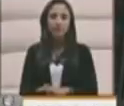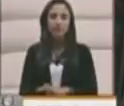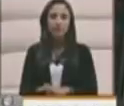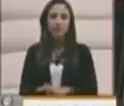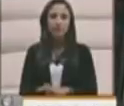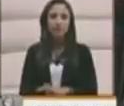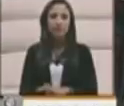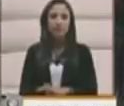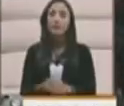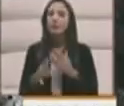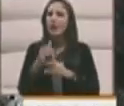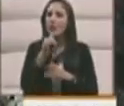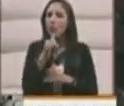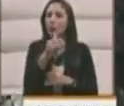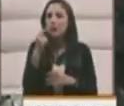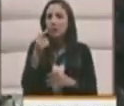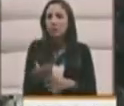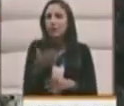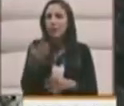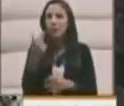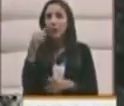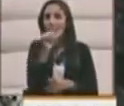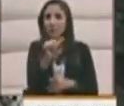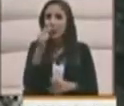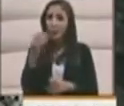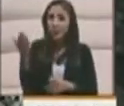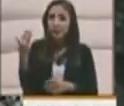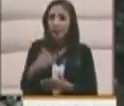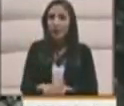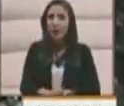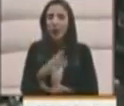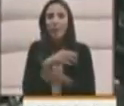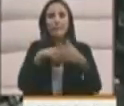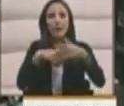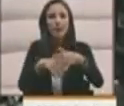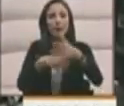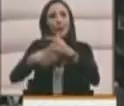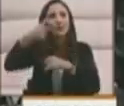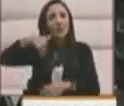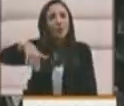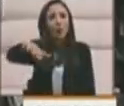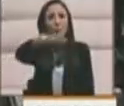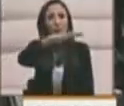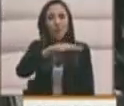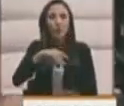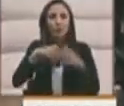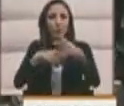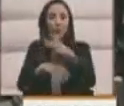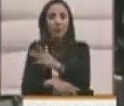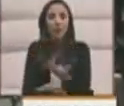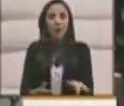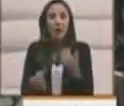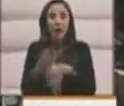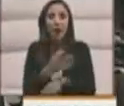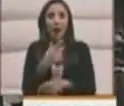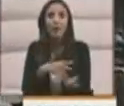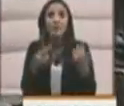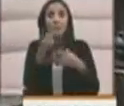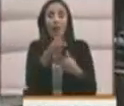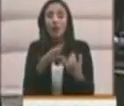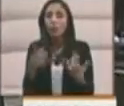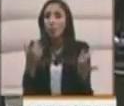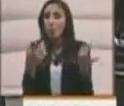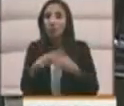Una de las informaciones más importantes de la semana pasada fue precisamente la marcha campesina, que duró unos 24 días hasta llegar a